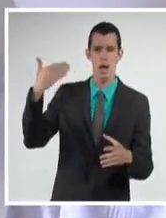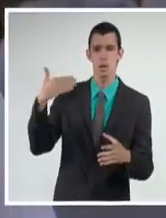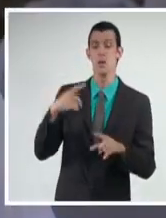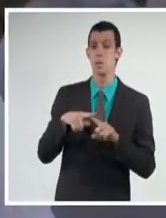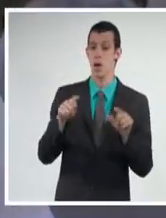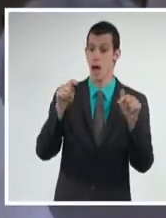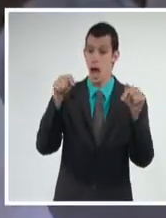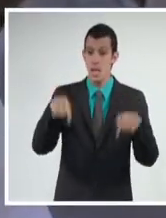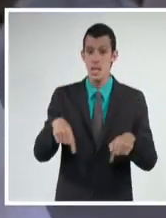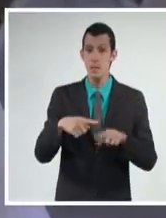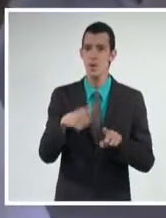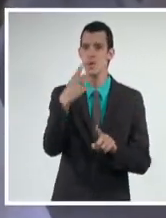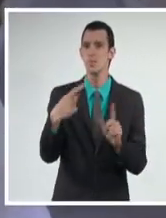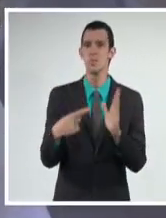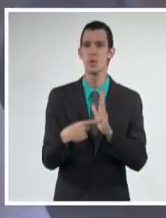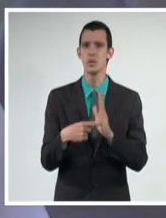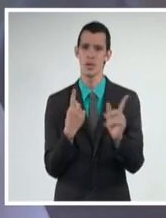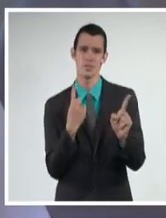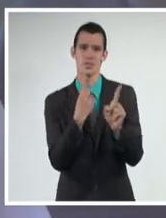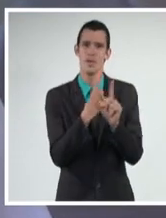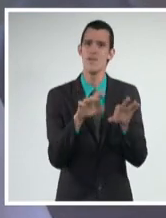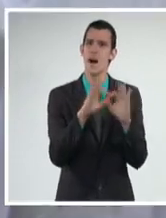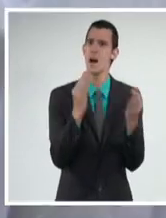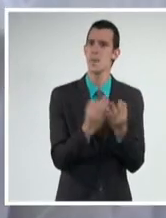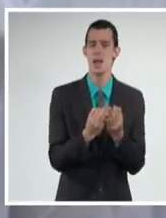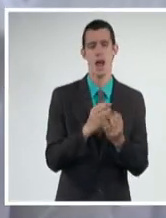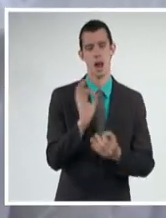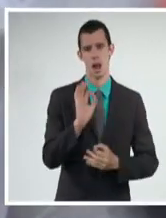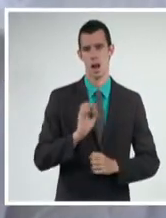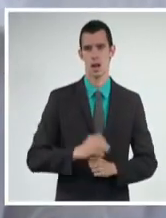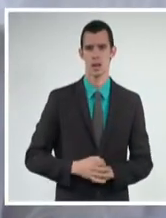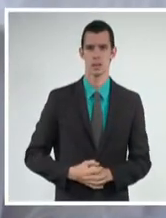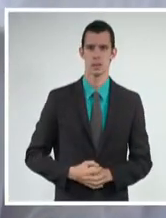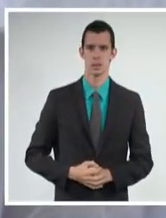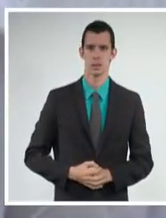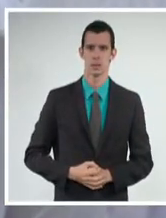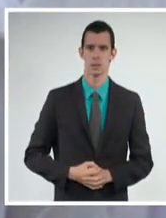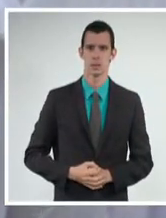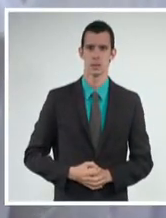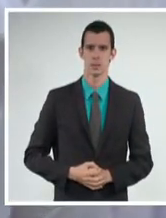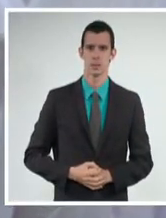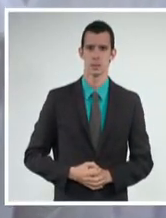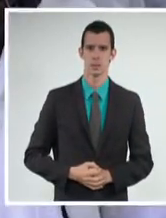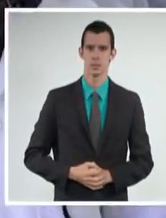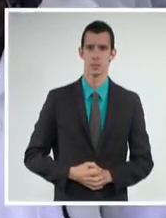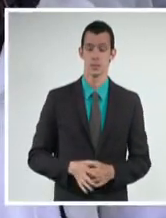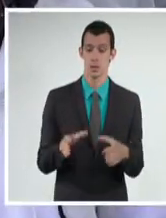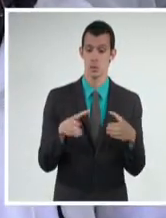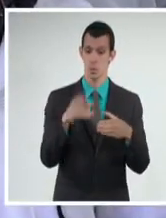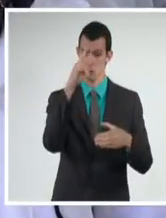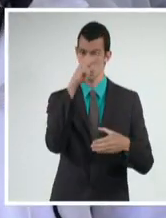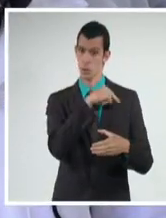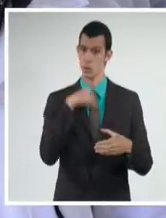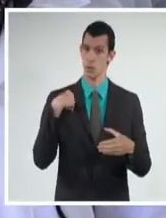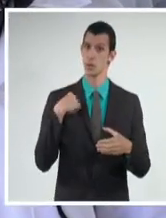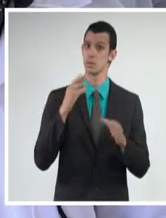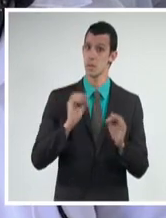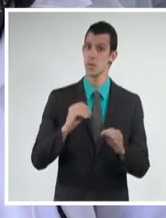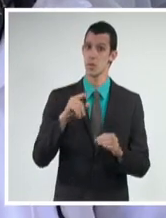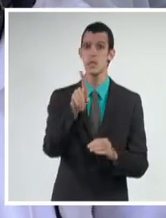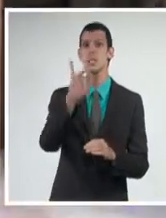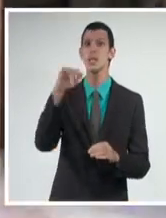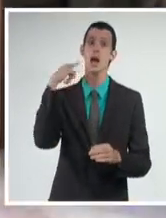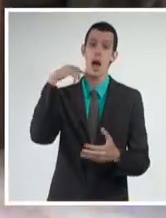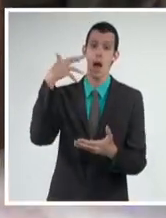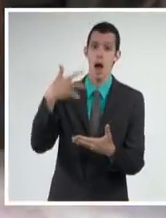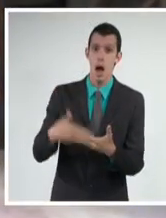Son rostros de la brigada Henry Riff, ese ejército que desde hace 16 años demuestra que patria es